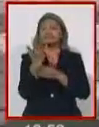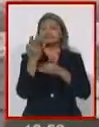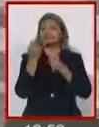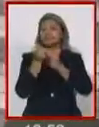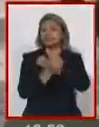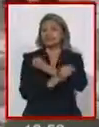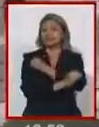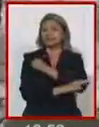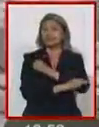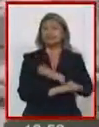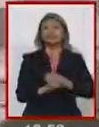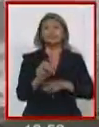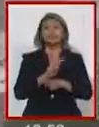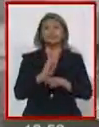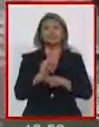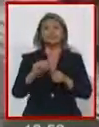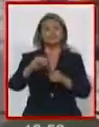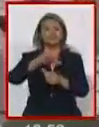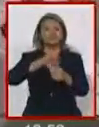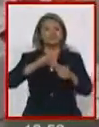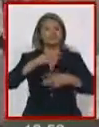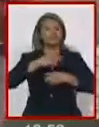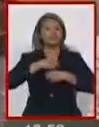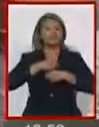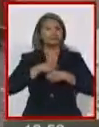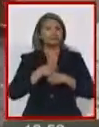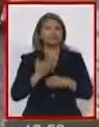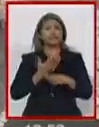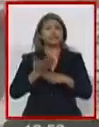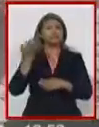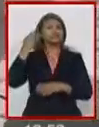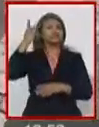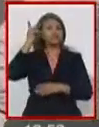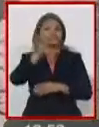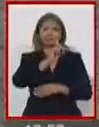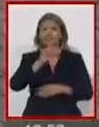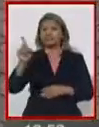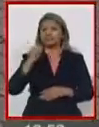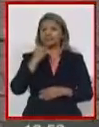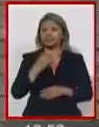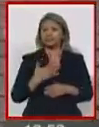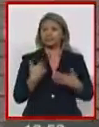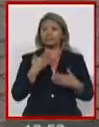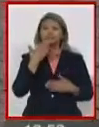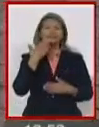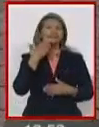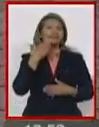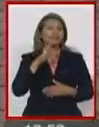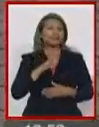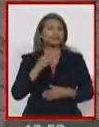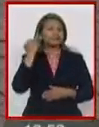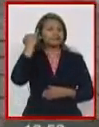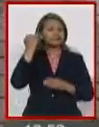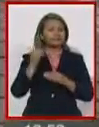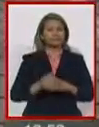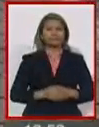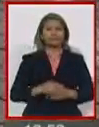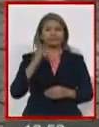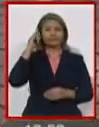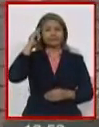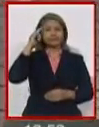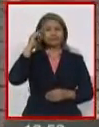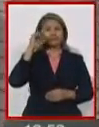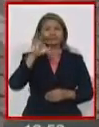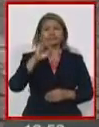nacional. Asimismo, el ministro relacionó dichas movilizaciones con expolíticos de la derecha, los cuales manejan de mala manera esta situación, camuflándola